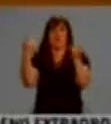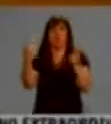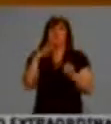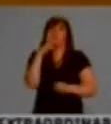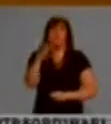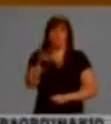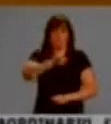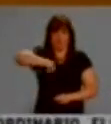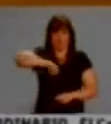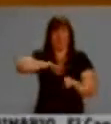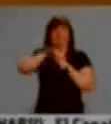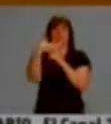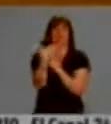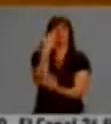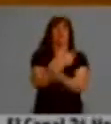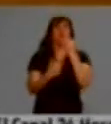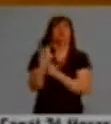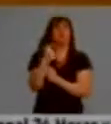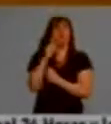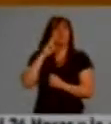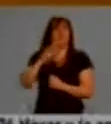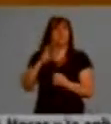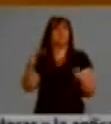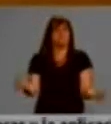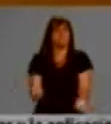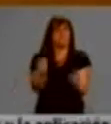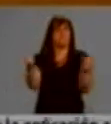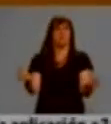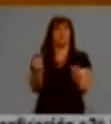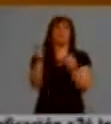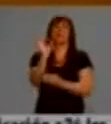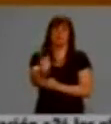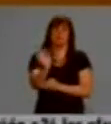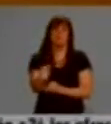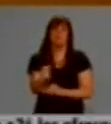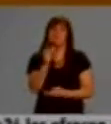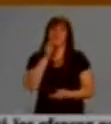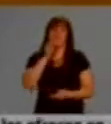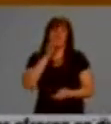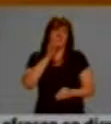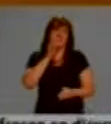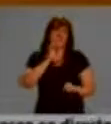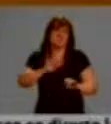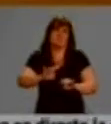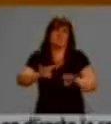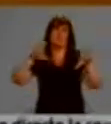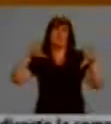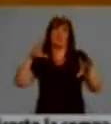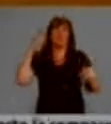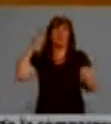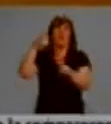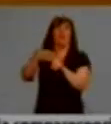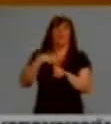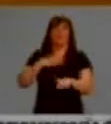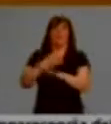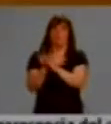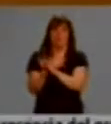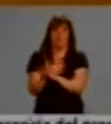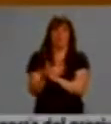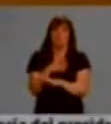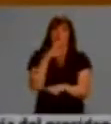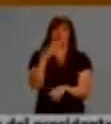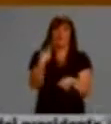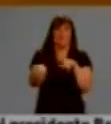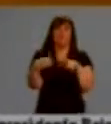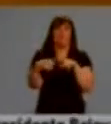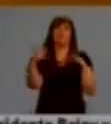porque nuestra situación económica mejora, cierto, pero es todavía demasiado delicada para jugar con ella. No es